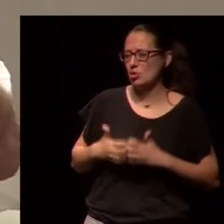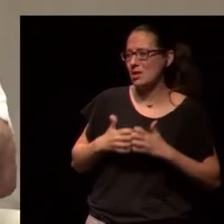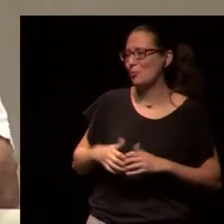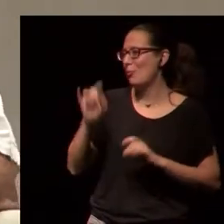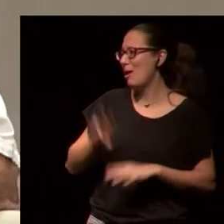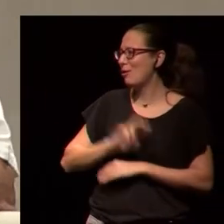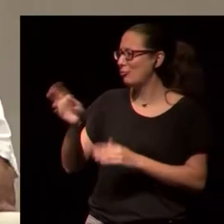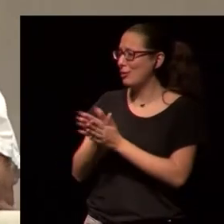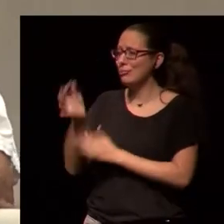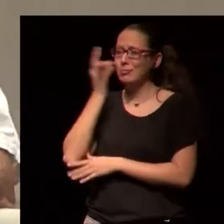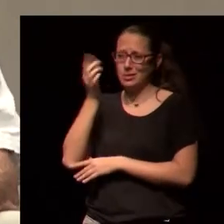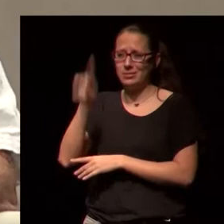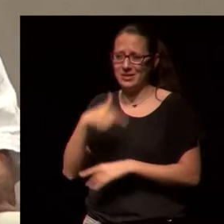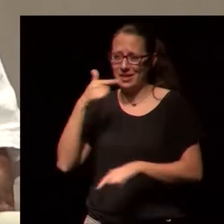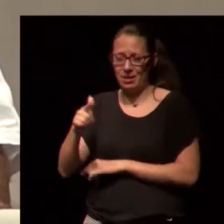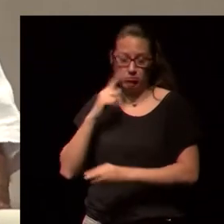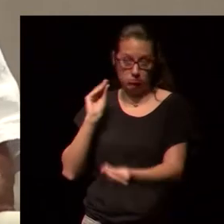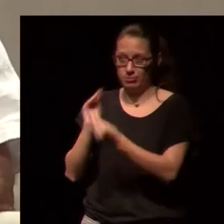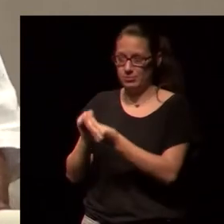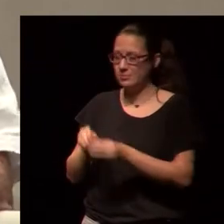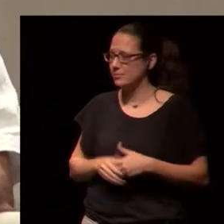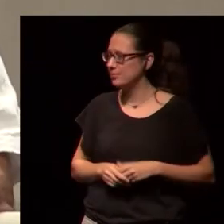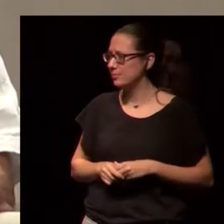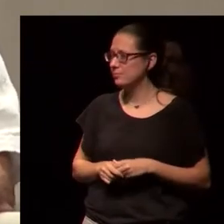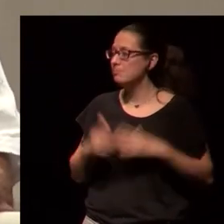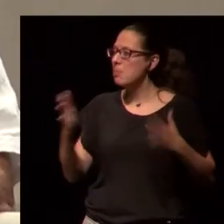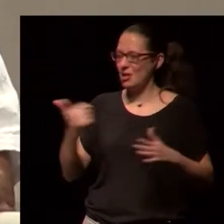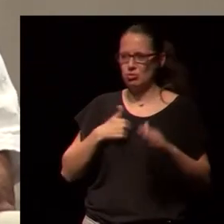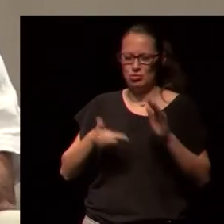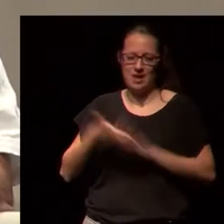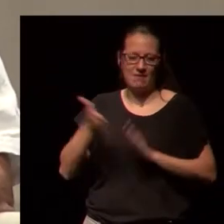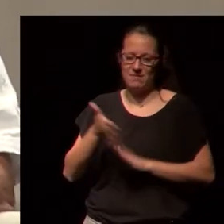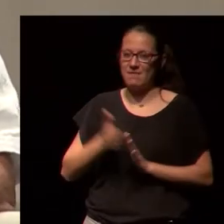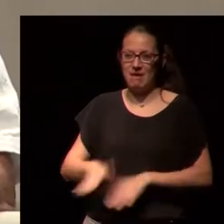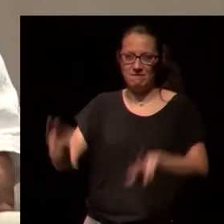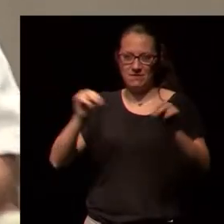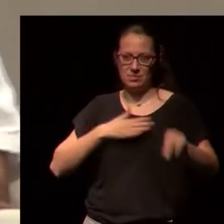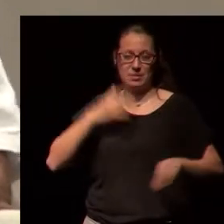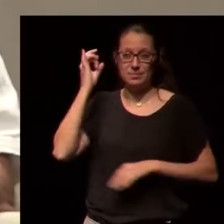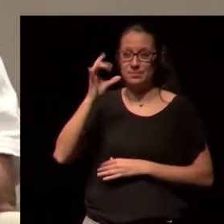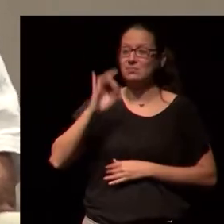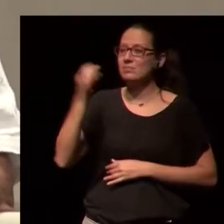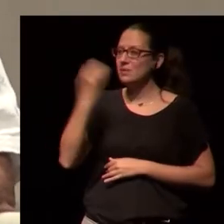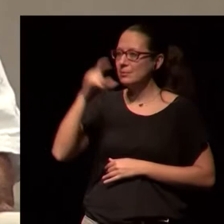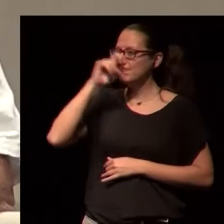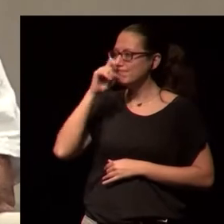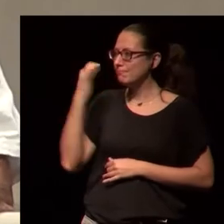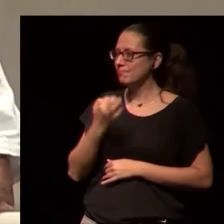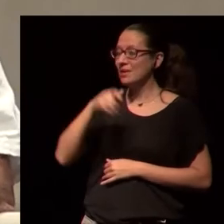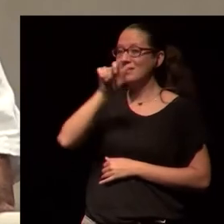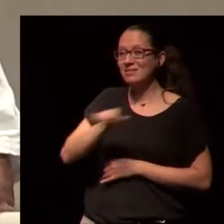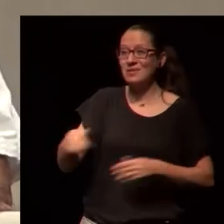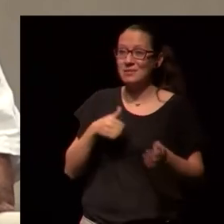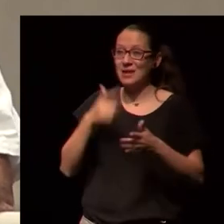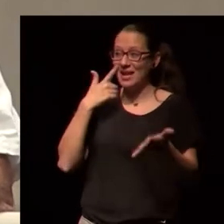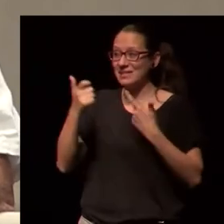mía y con tanta razón. Pero, y llego ya al final de mi ponencia, no tenemos que olvidar que los artistas